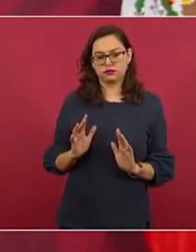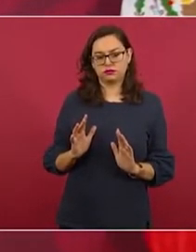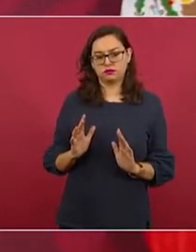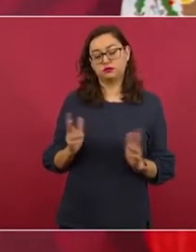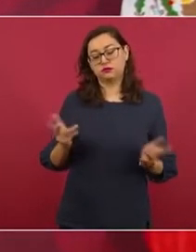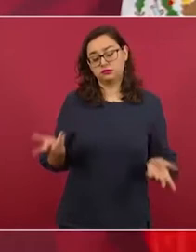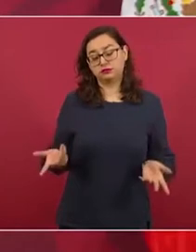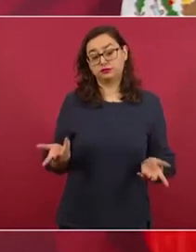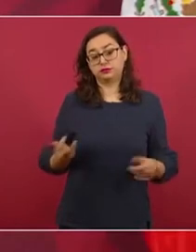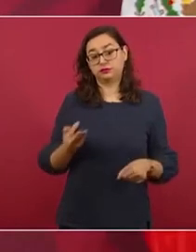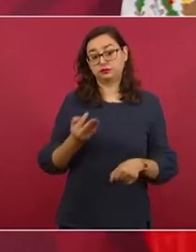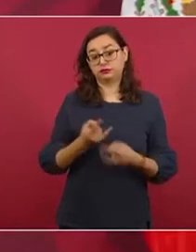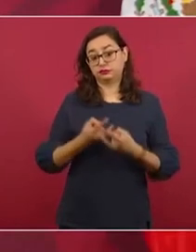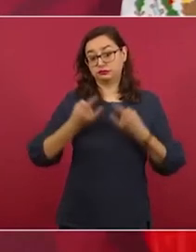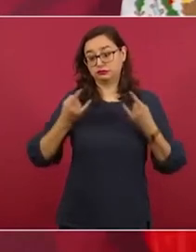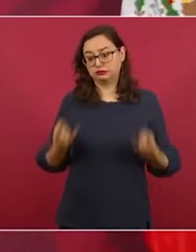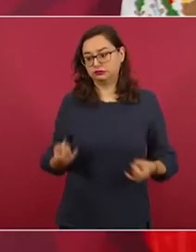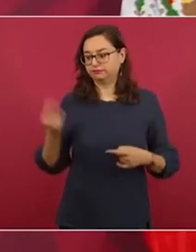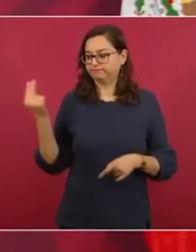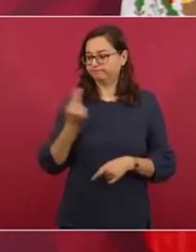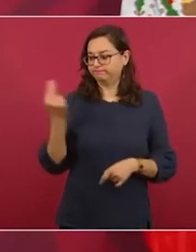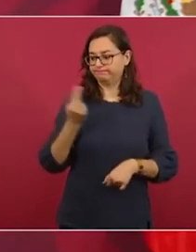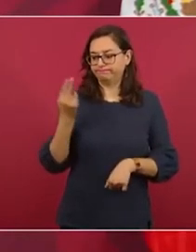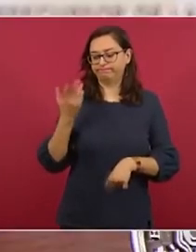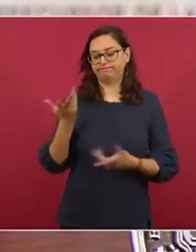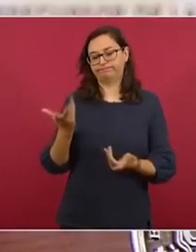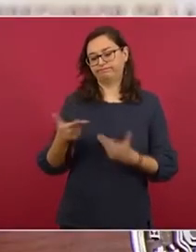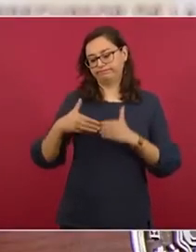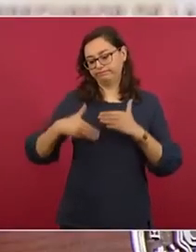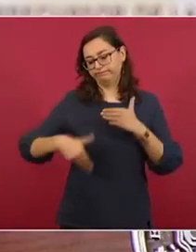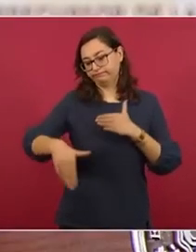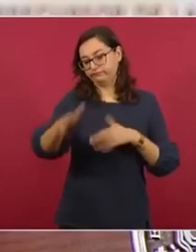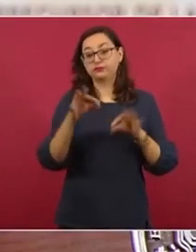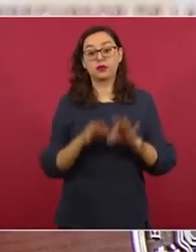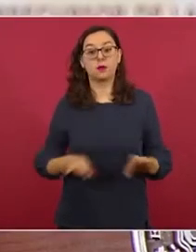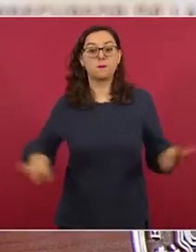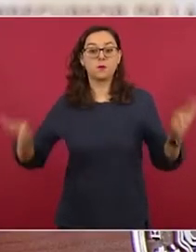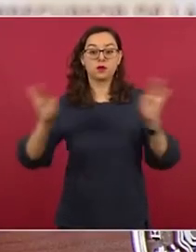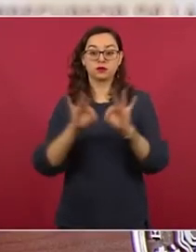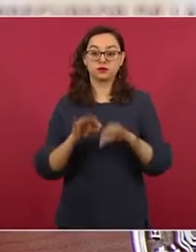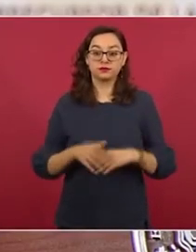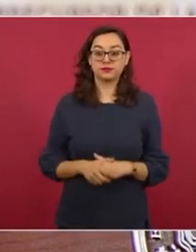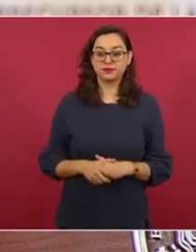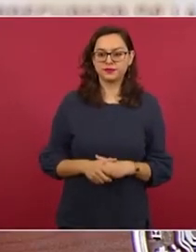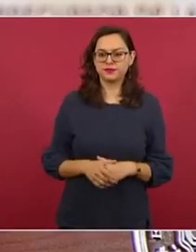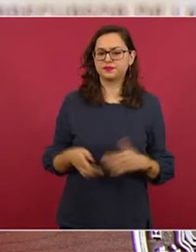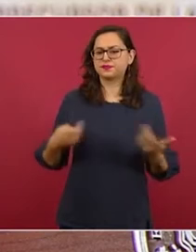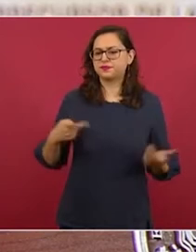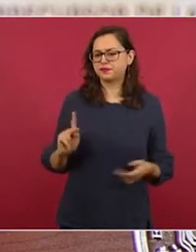muy importante, histórico. ¿A quién no les gusta esto?